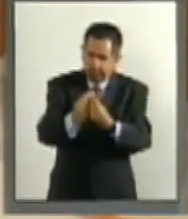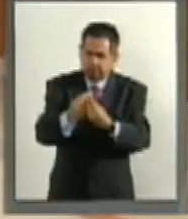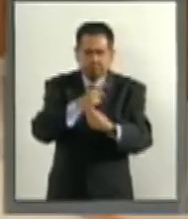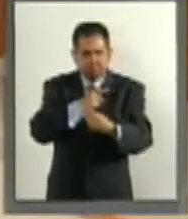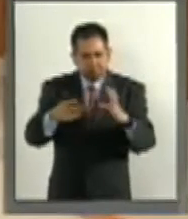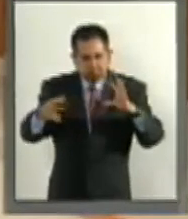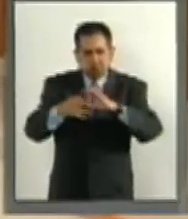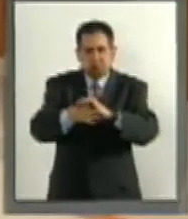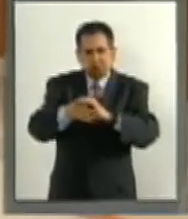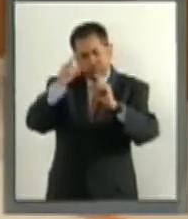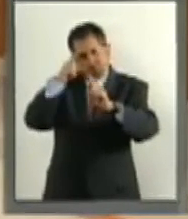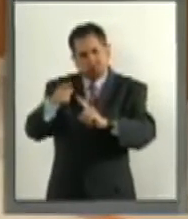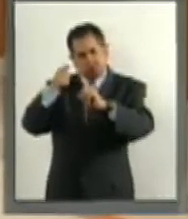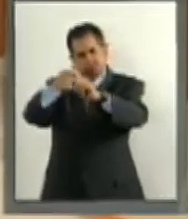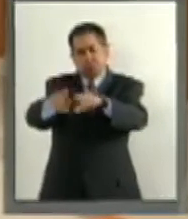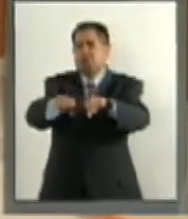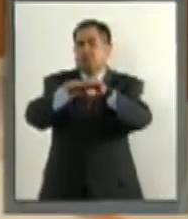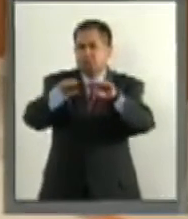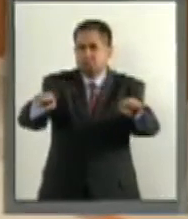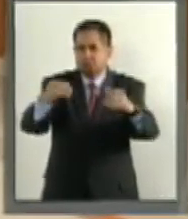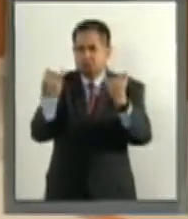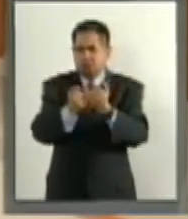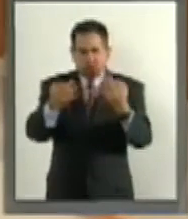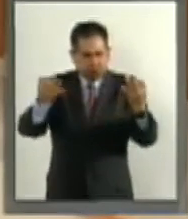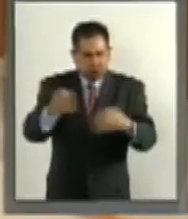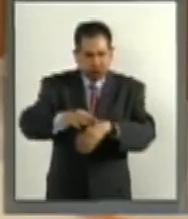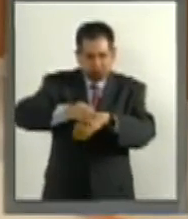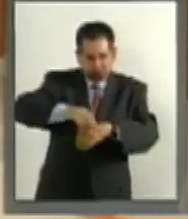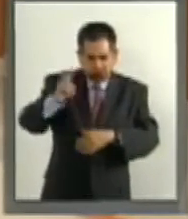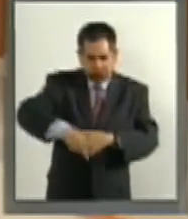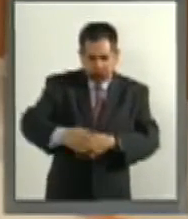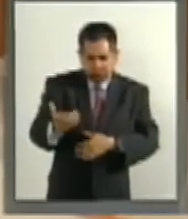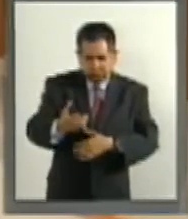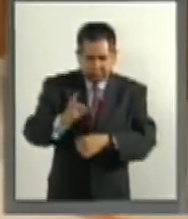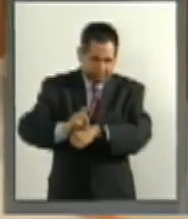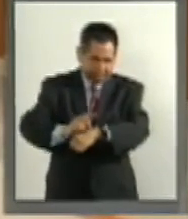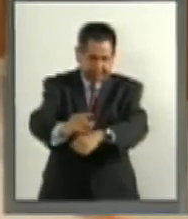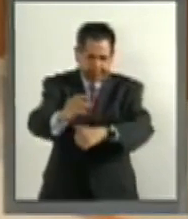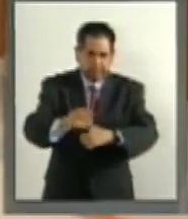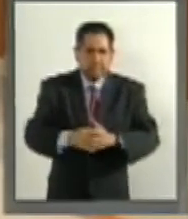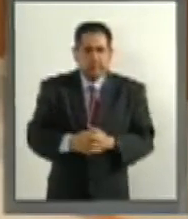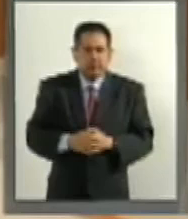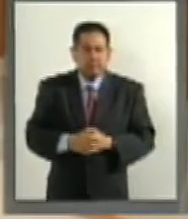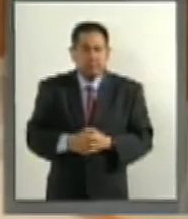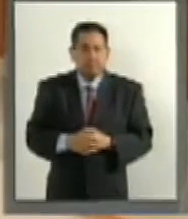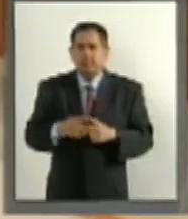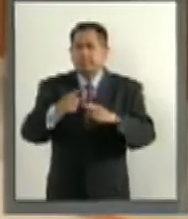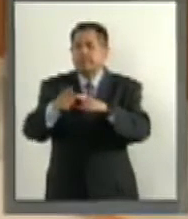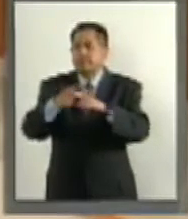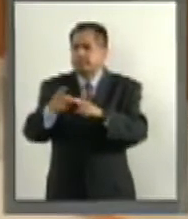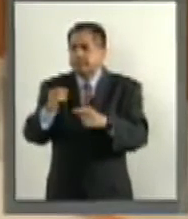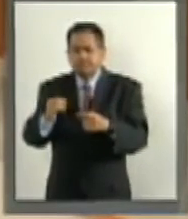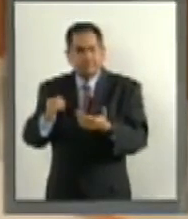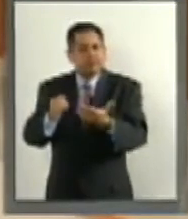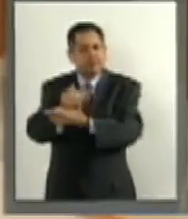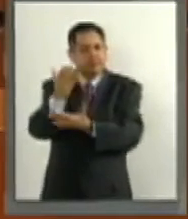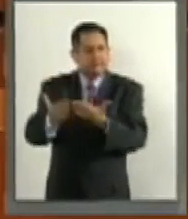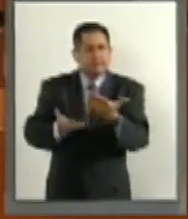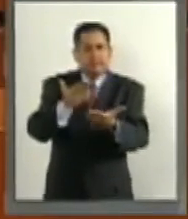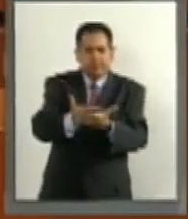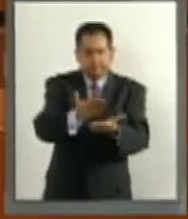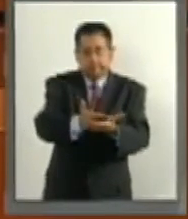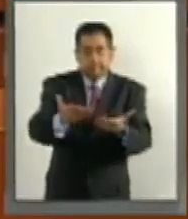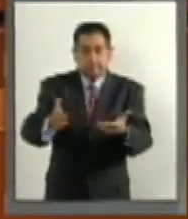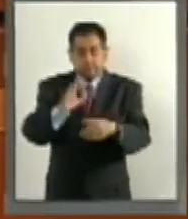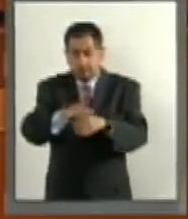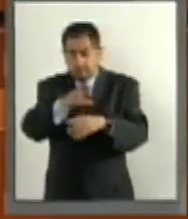para lograr el objetivo de igualdad esencial y cotidiana. En los distintos dictámenes presentados, se